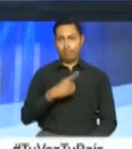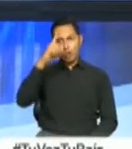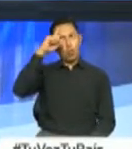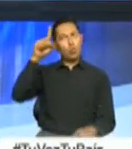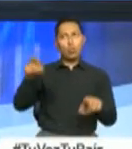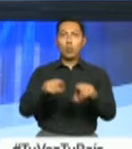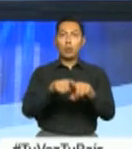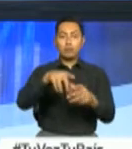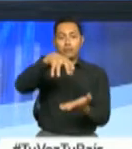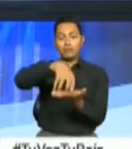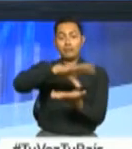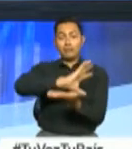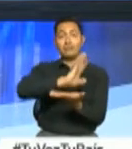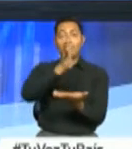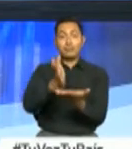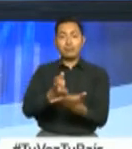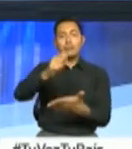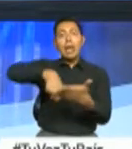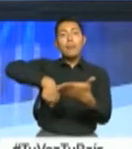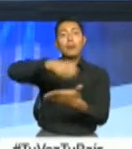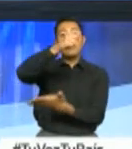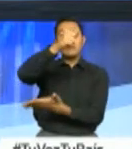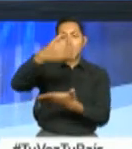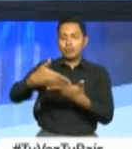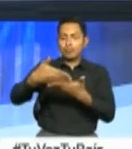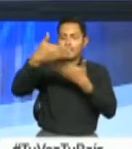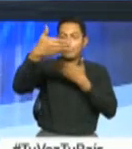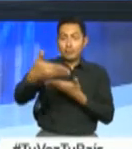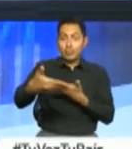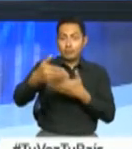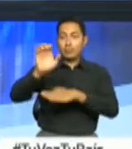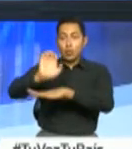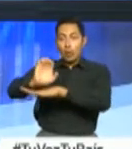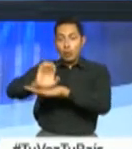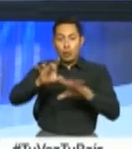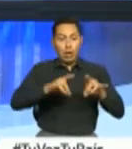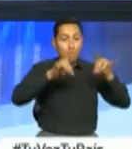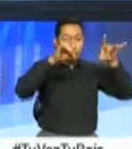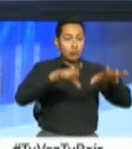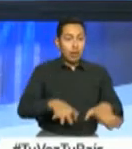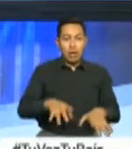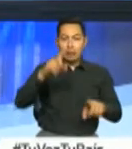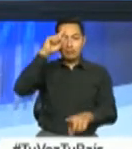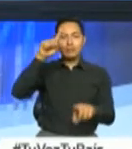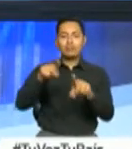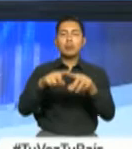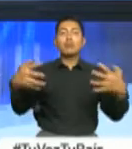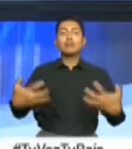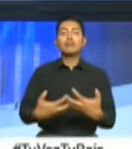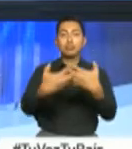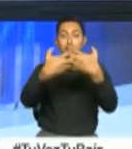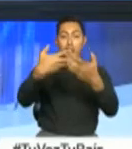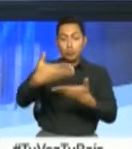Asamblea Nacional aprobó el memorando de entendimiento entre Ecuador y Australia. Con el documento en